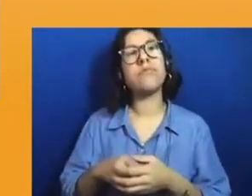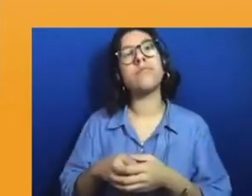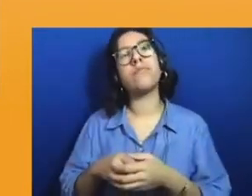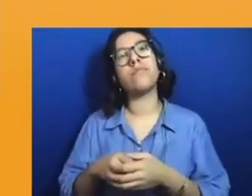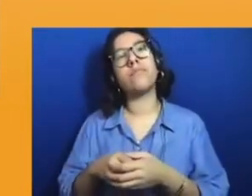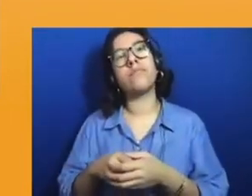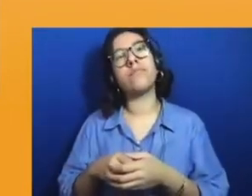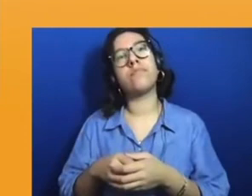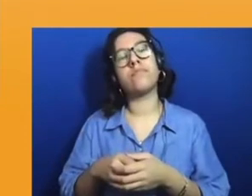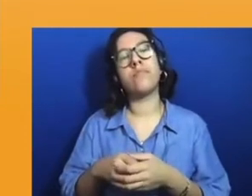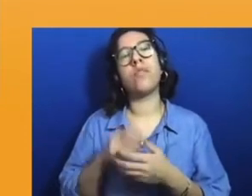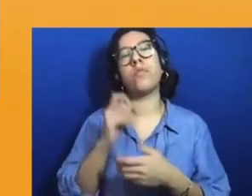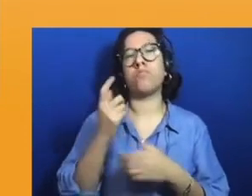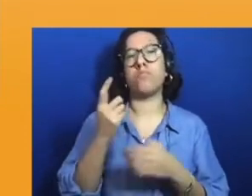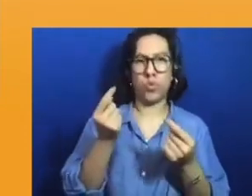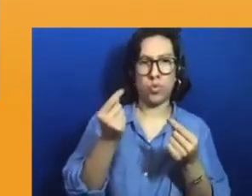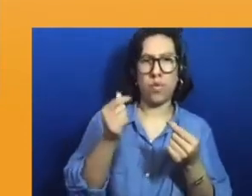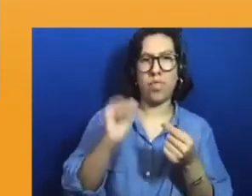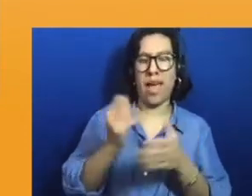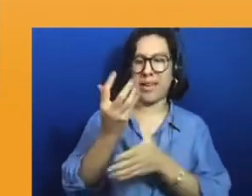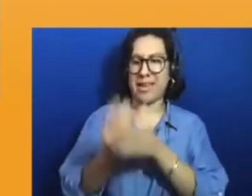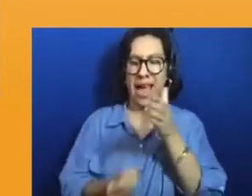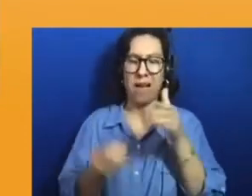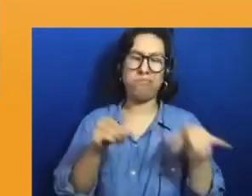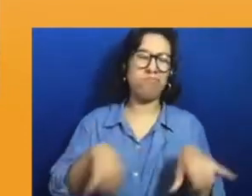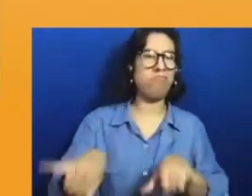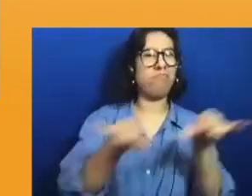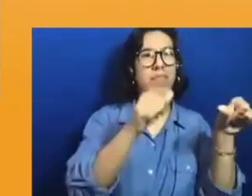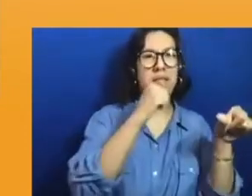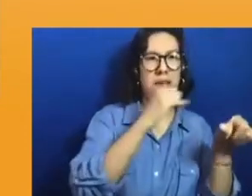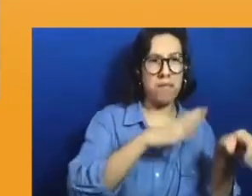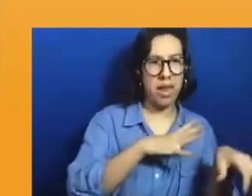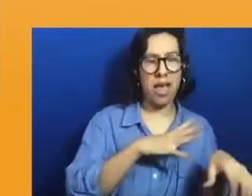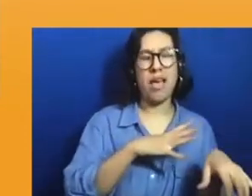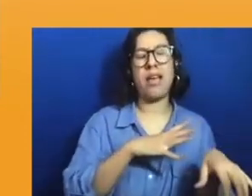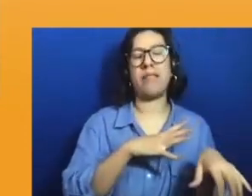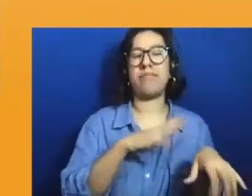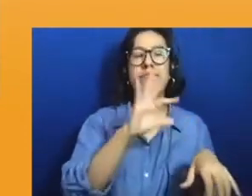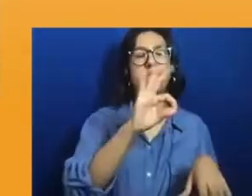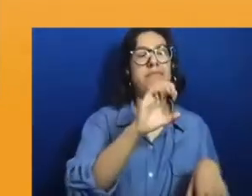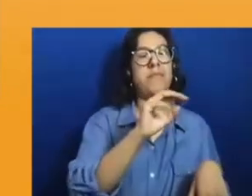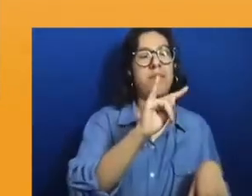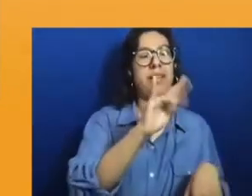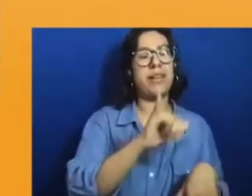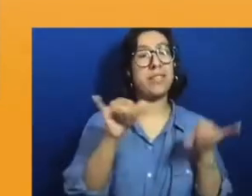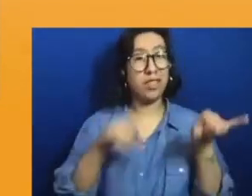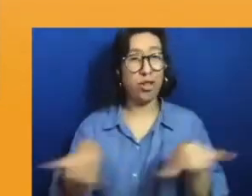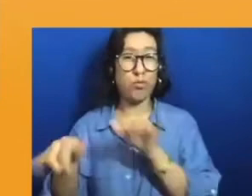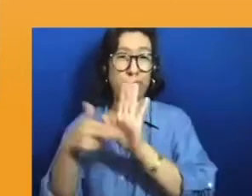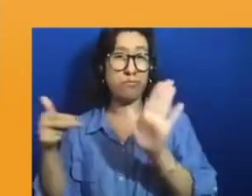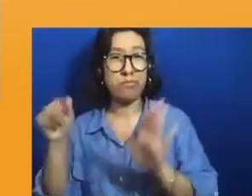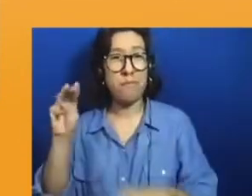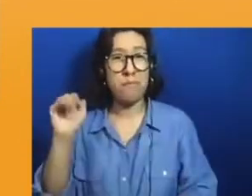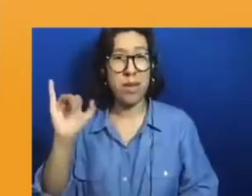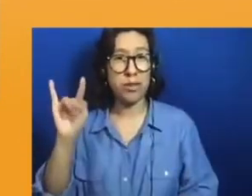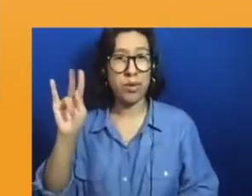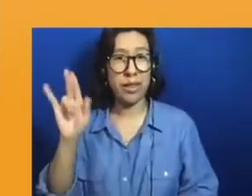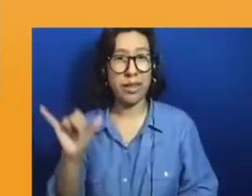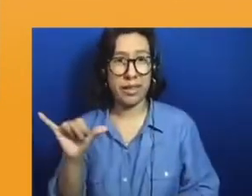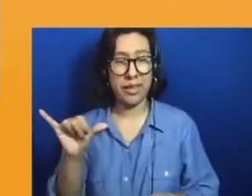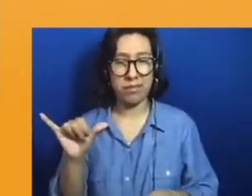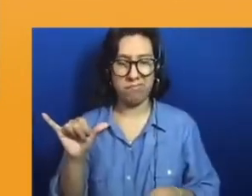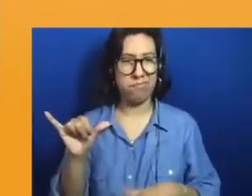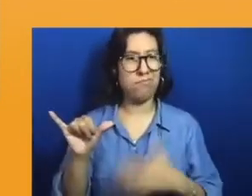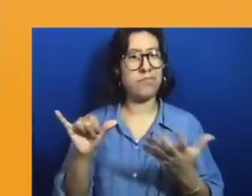la brecha entre el ser femenino, la feminidad estereotípica y la masculinidad